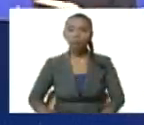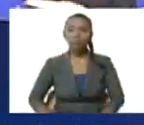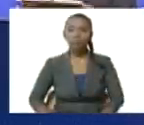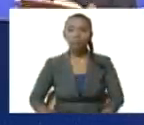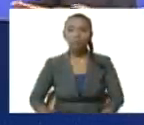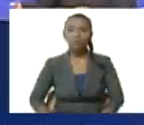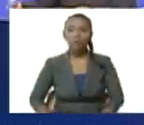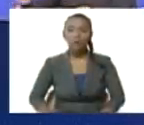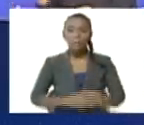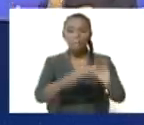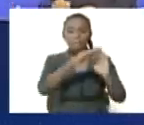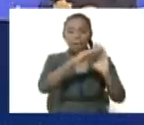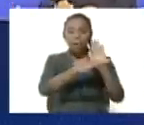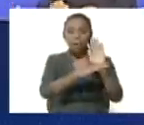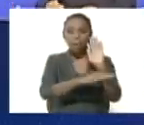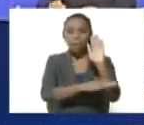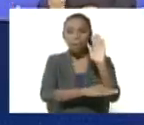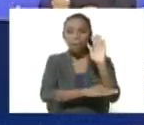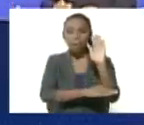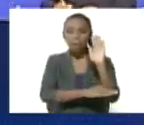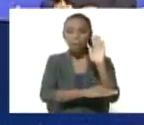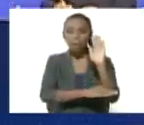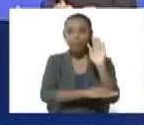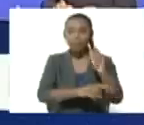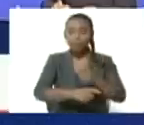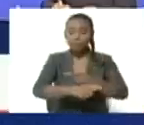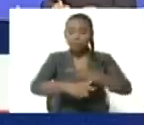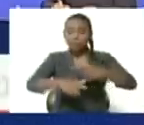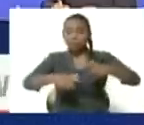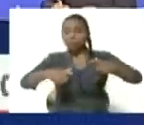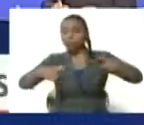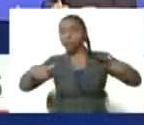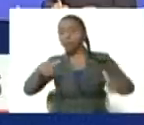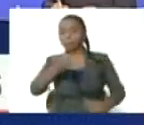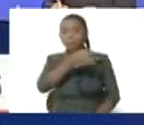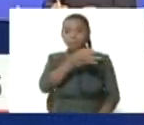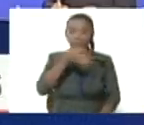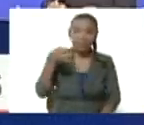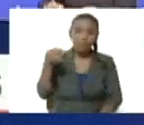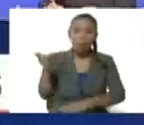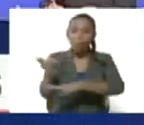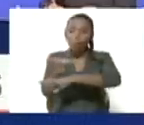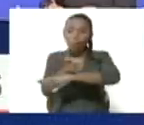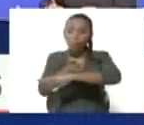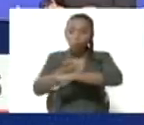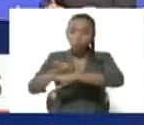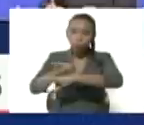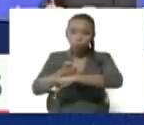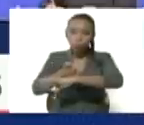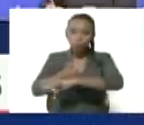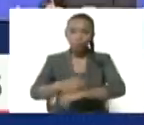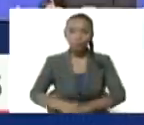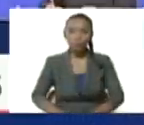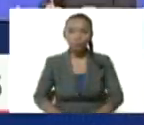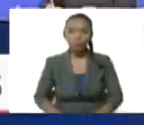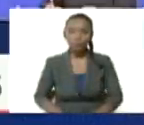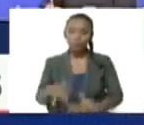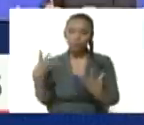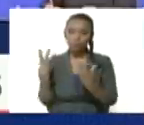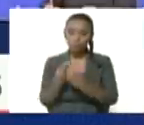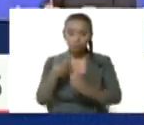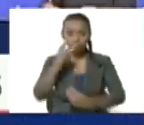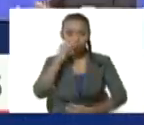un plan de máxima eficiencia gubernamental, compañeros y